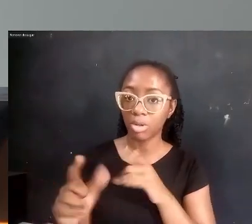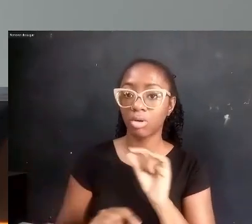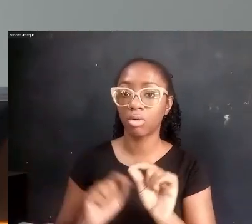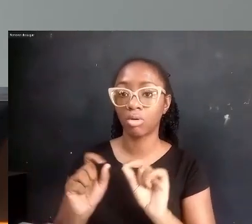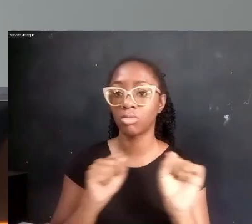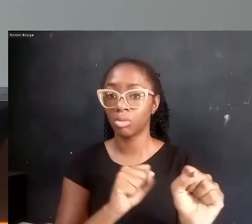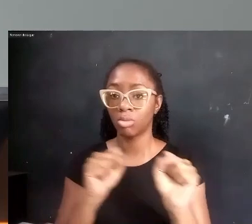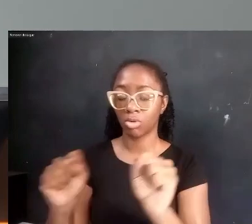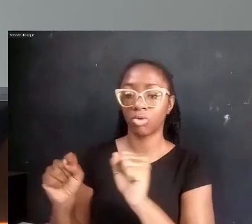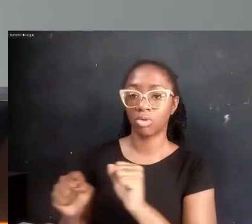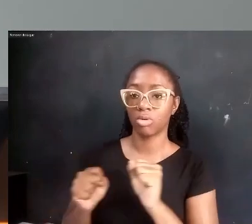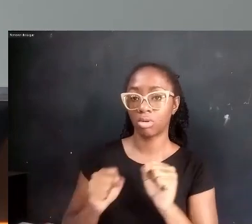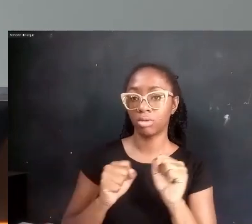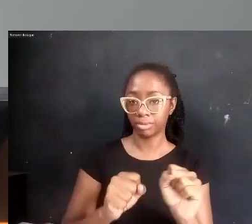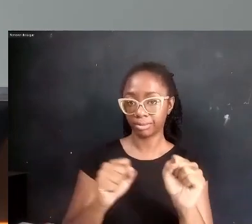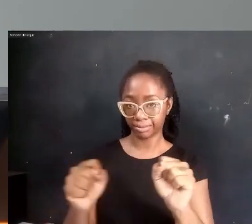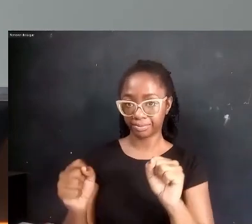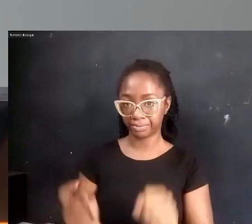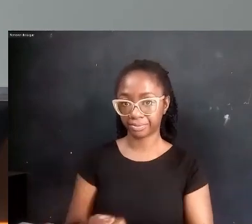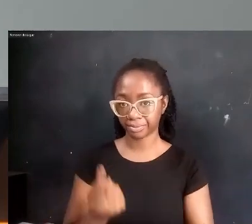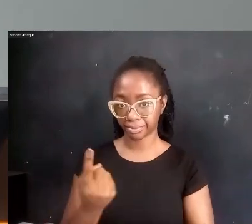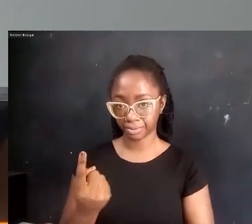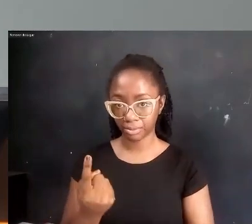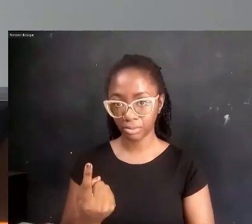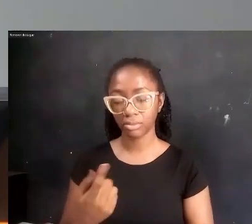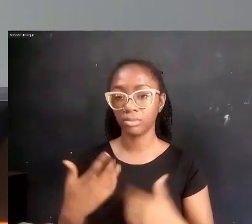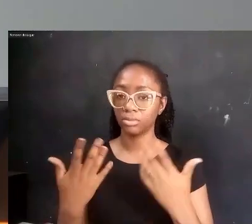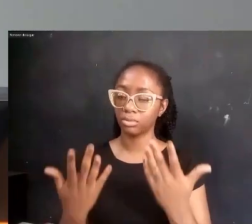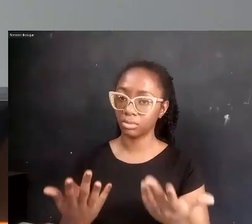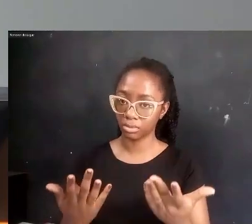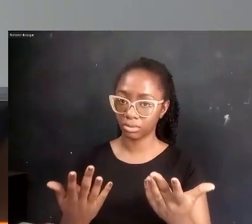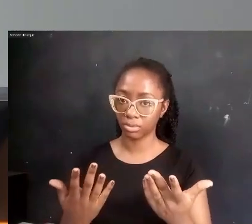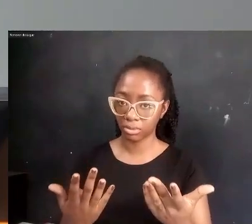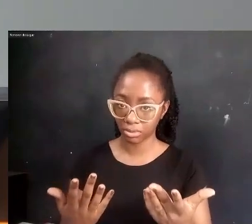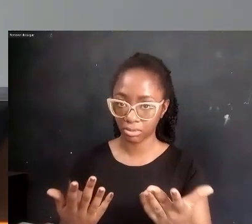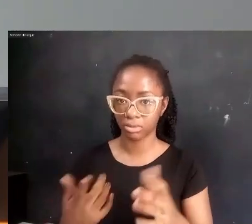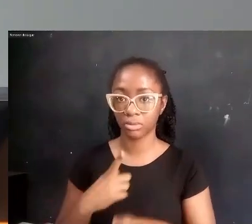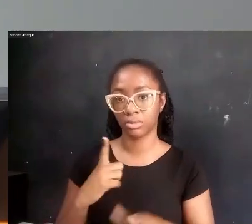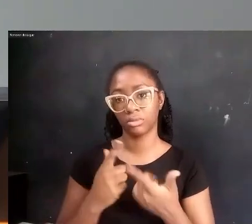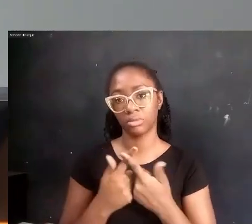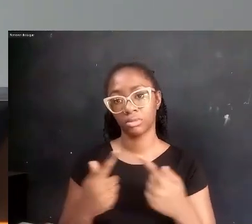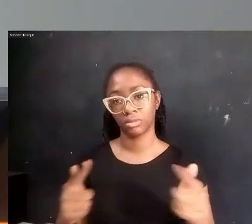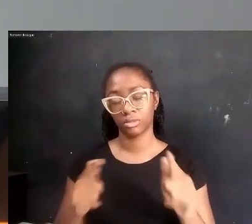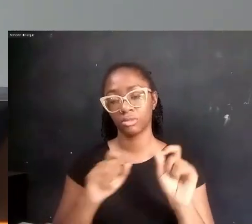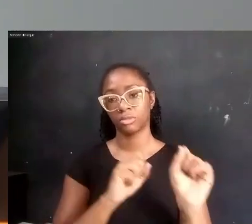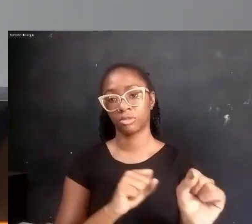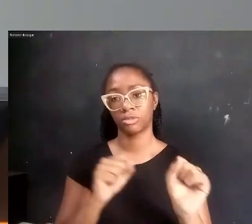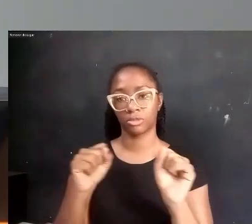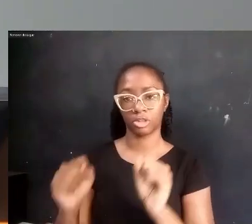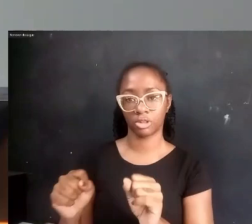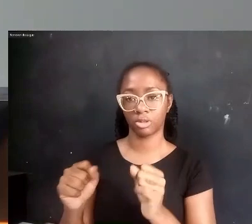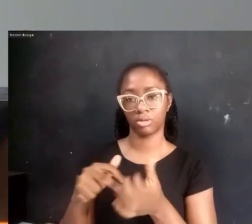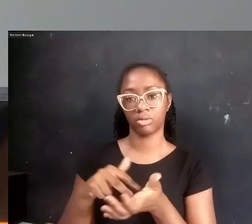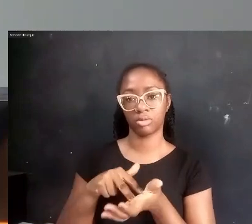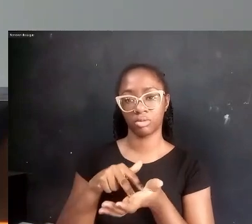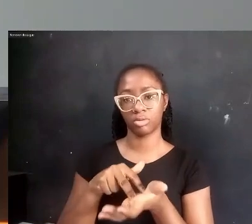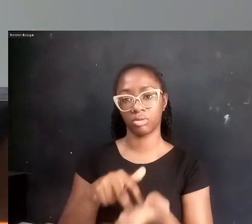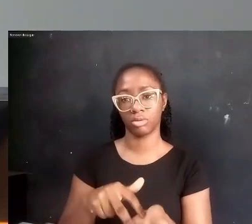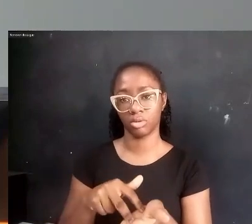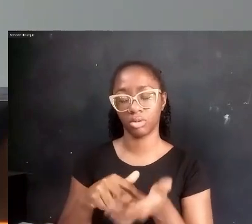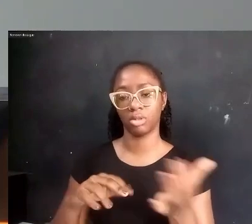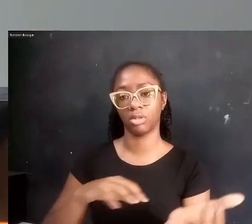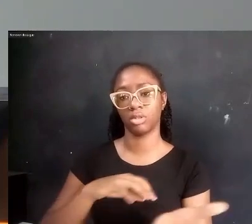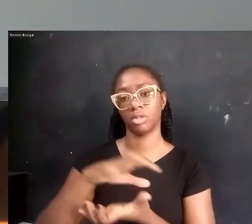los derechos fundamentales, que son los de la gramática del poder instaurada por la Revolución